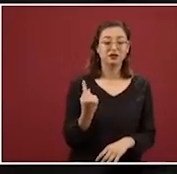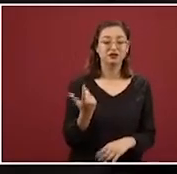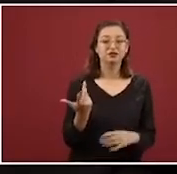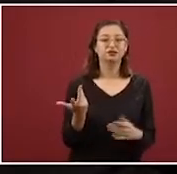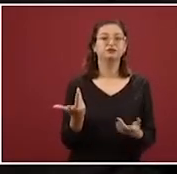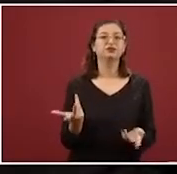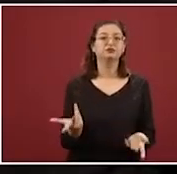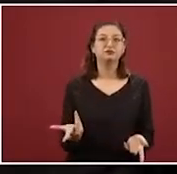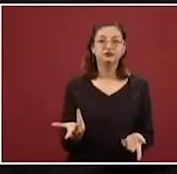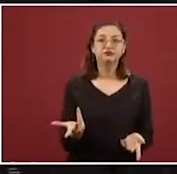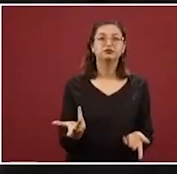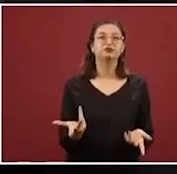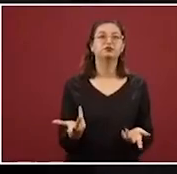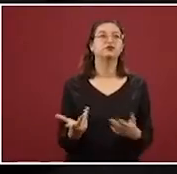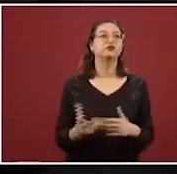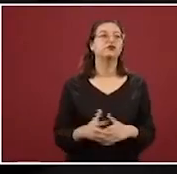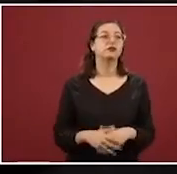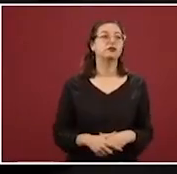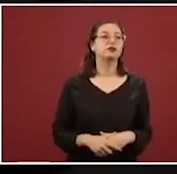no solo